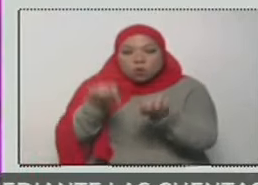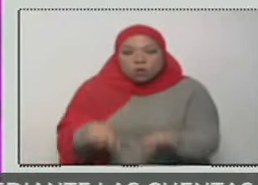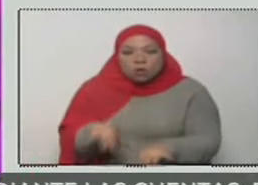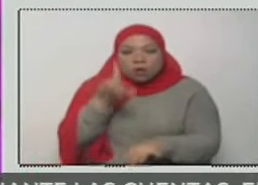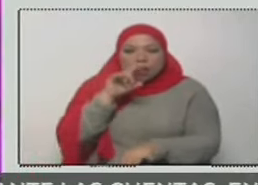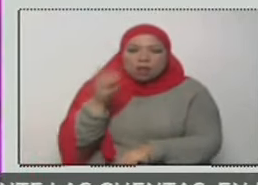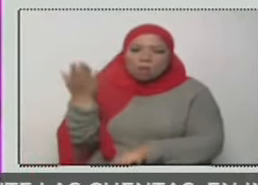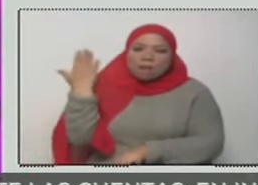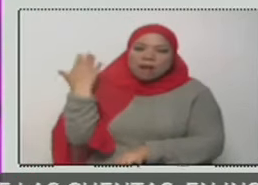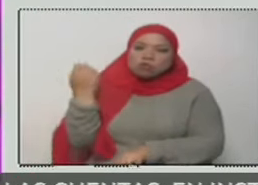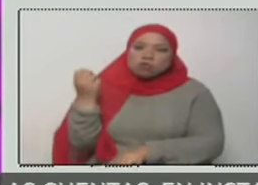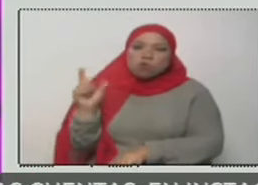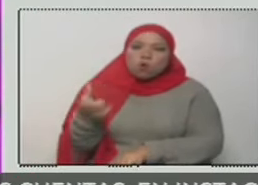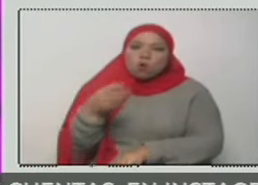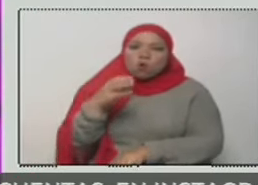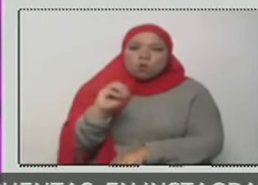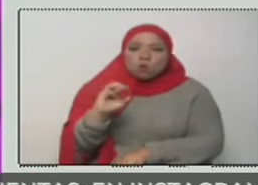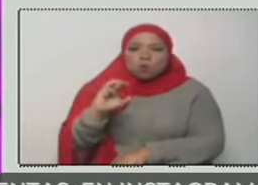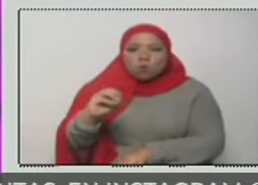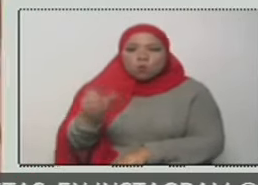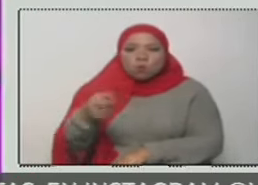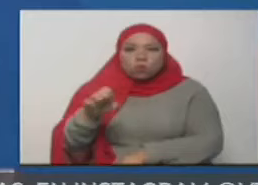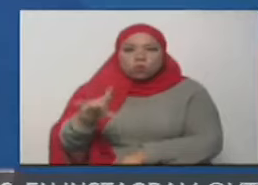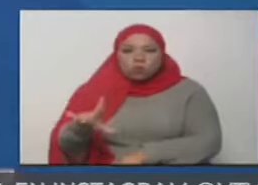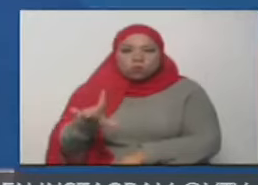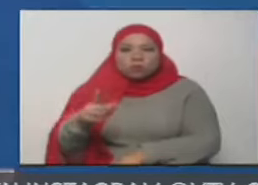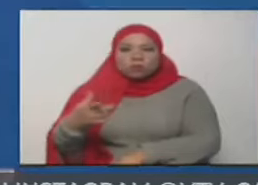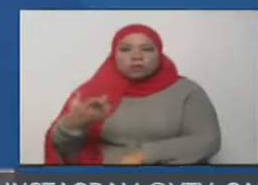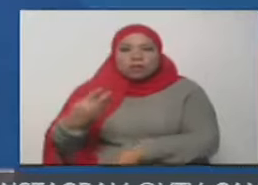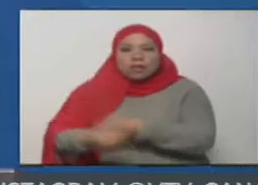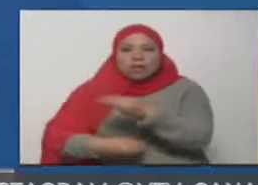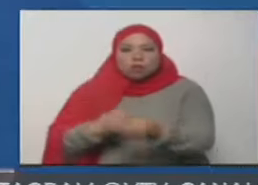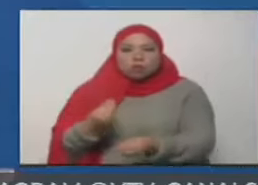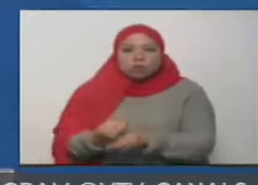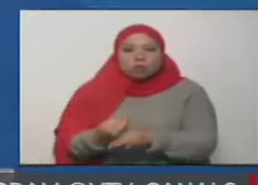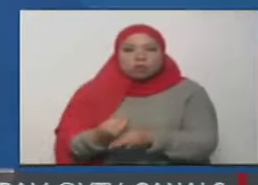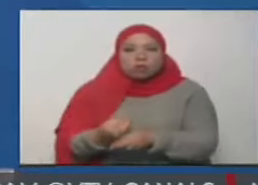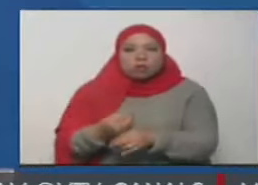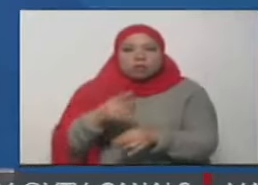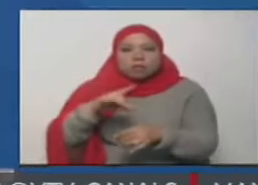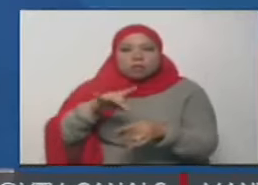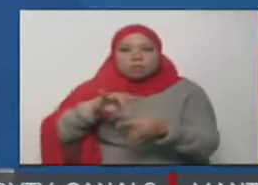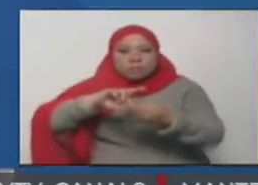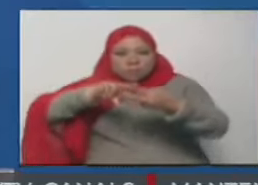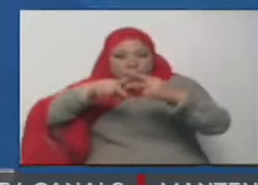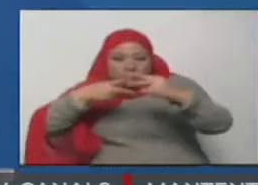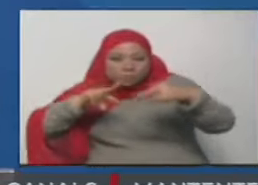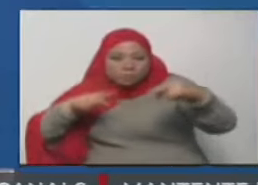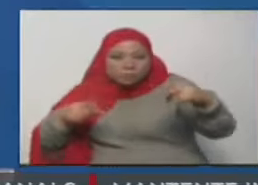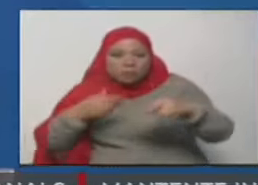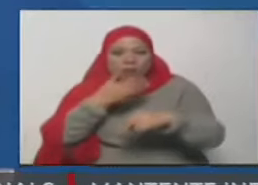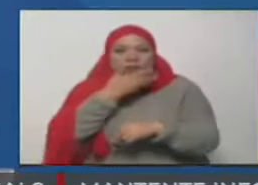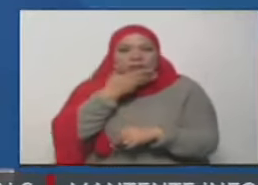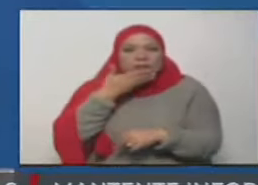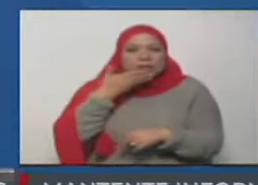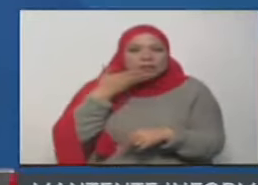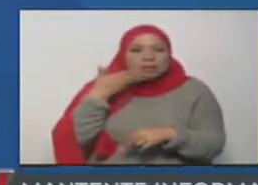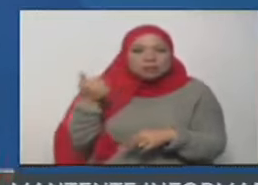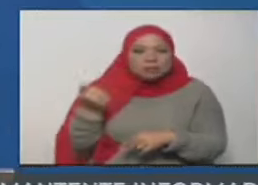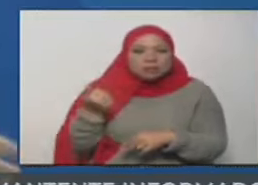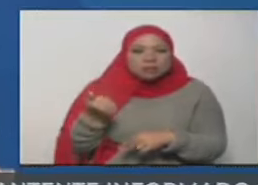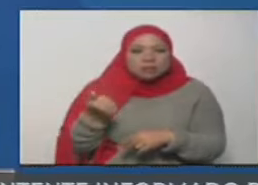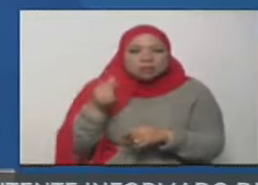pasado, 2023, pero que trabajó en la creación de la inteligencia artificial y en las redes neuronales para mejorar